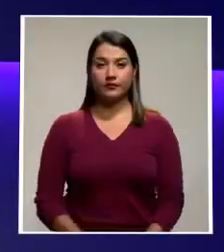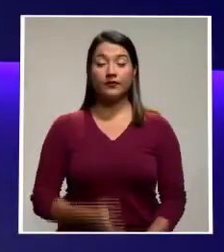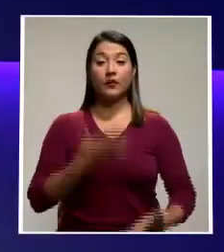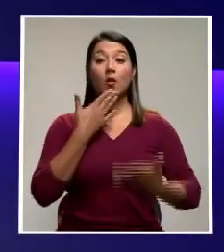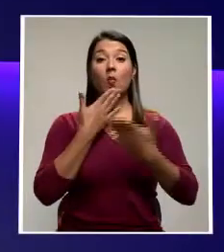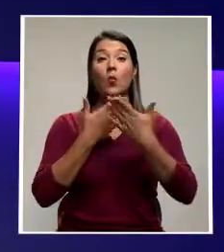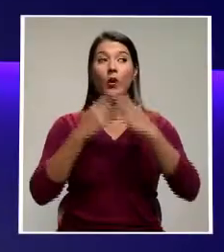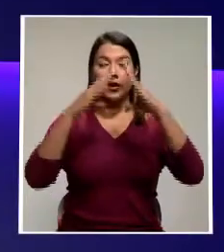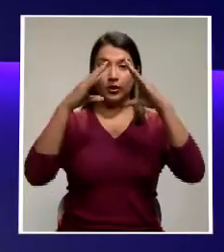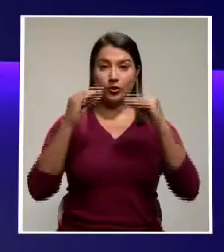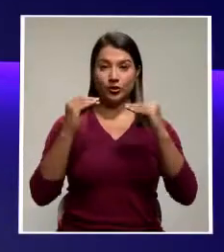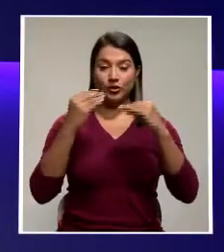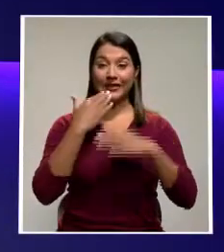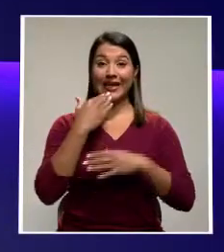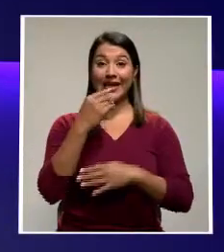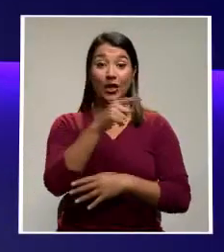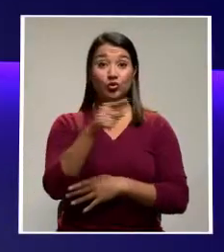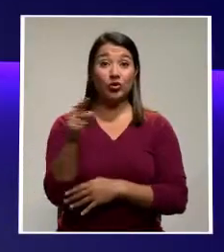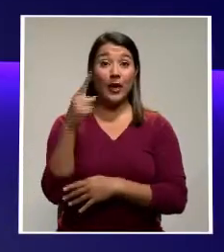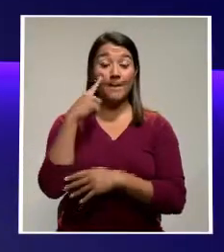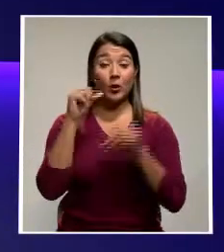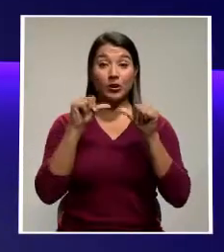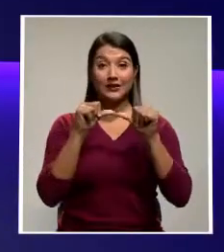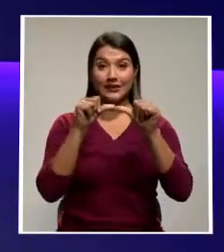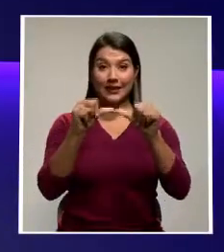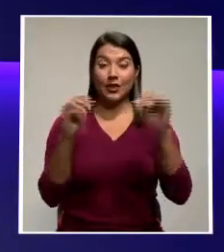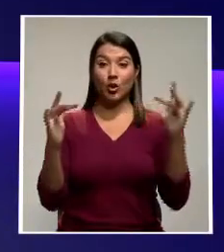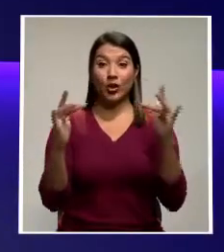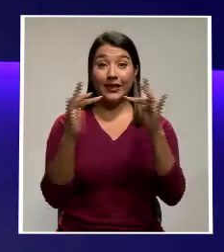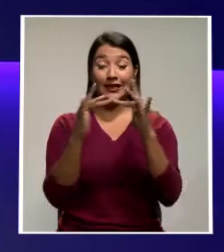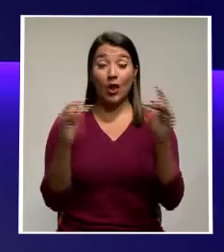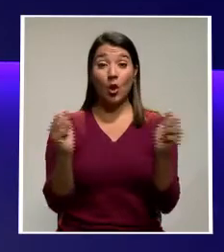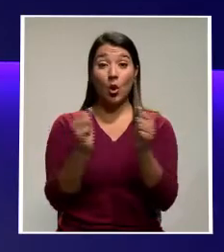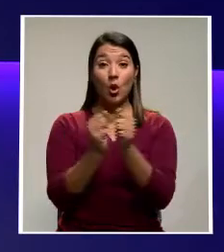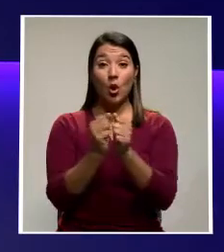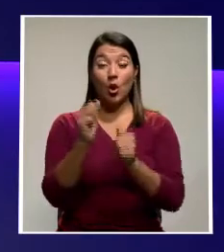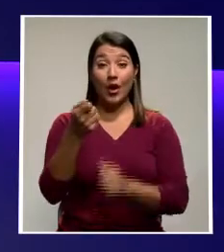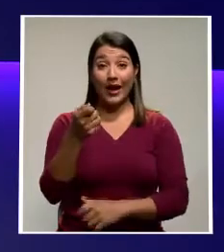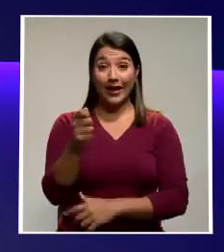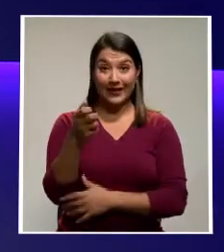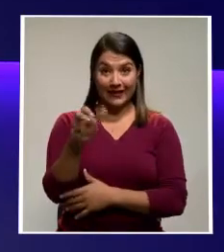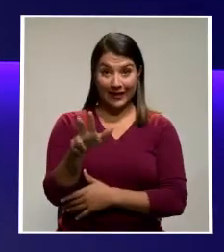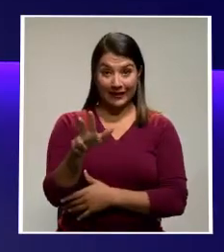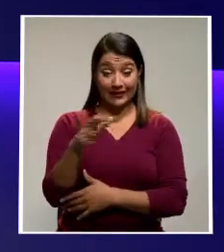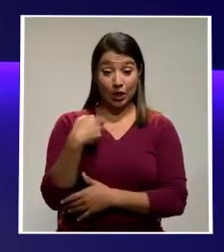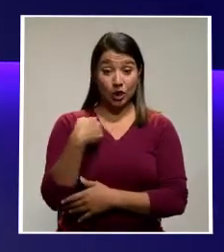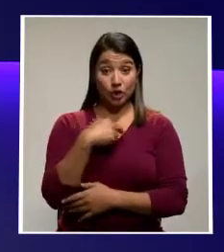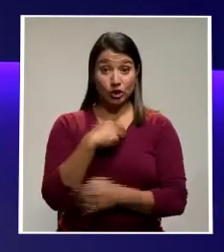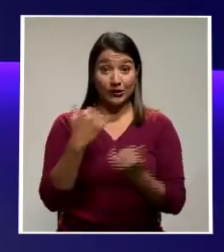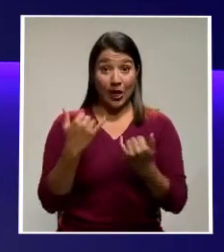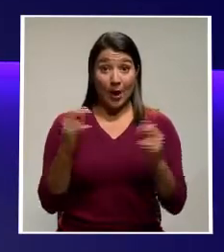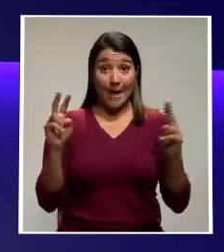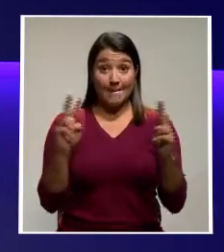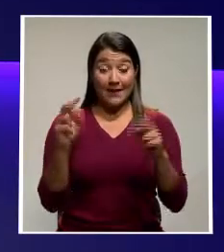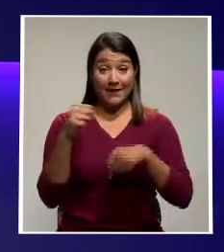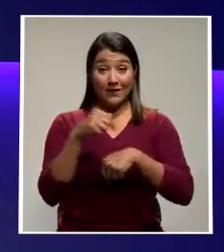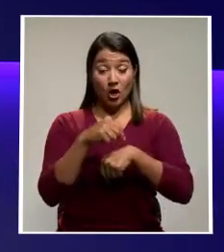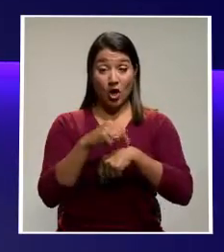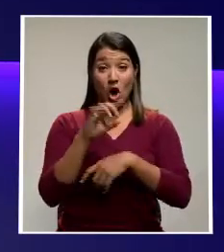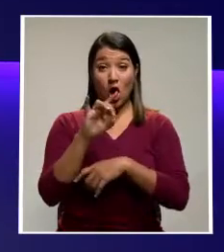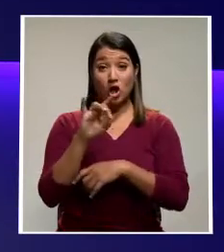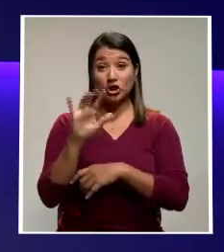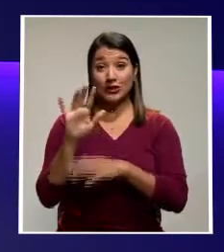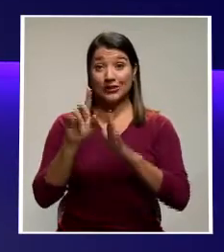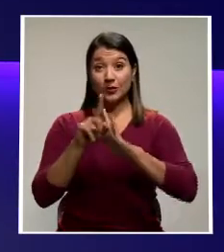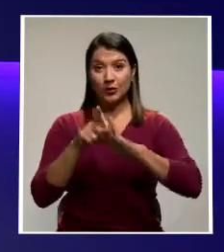Buenas noches, gracias por continuar conectados a la señal de Canal 13. Estamos en vivo, 8:05 de la